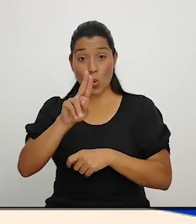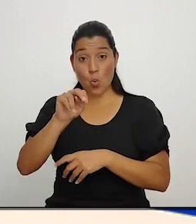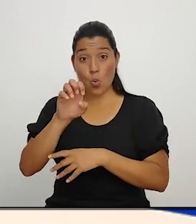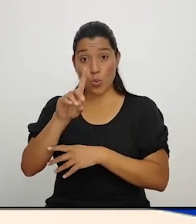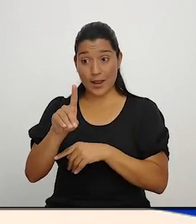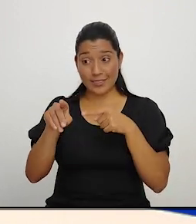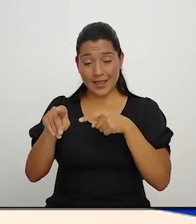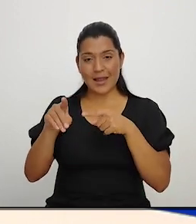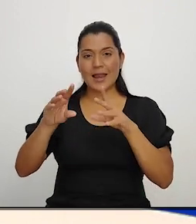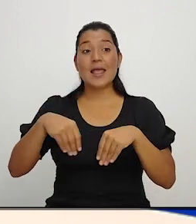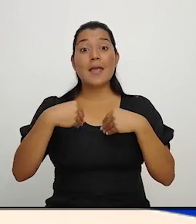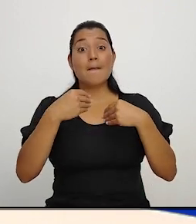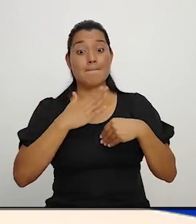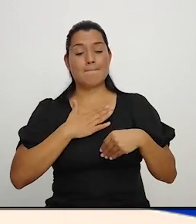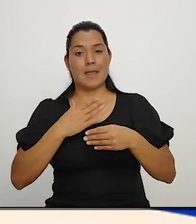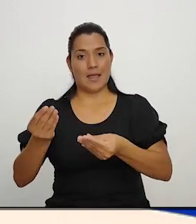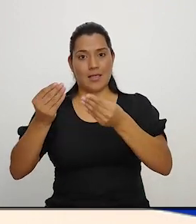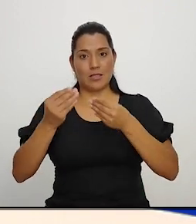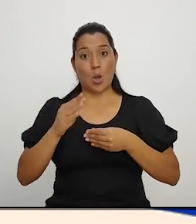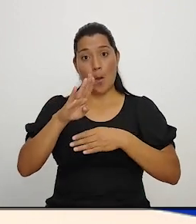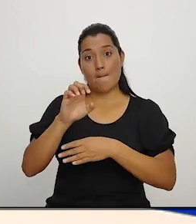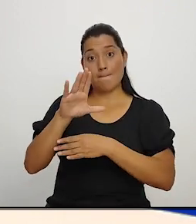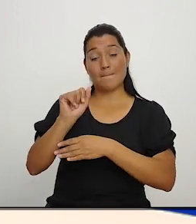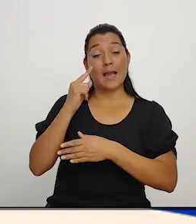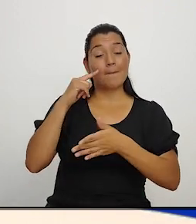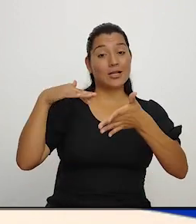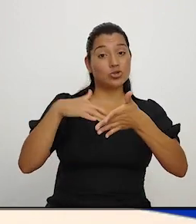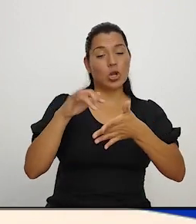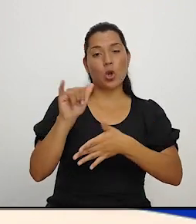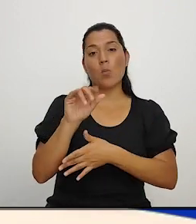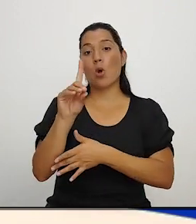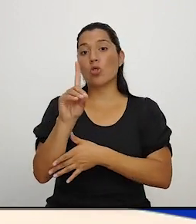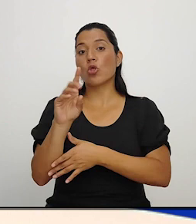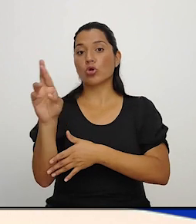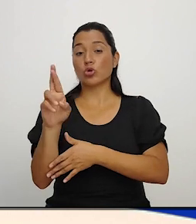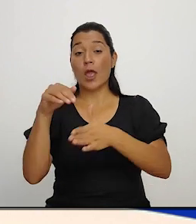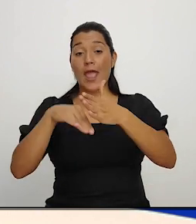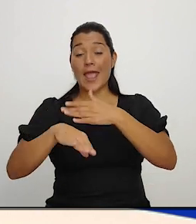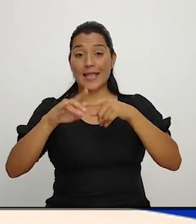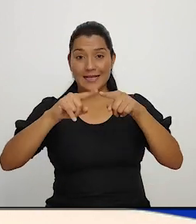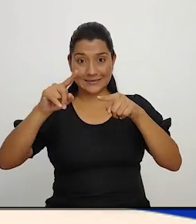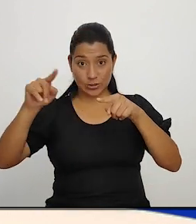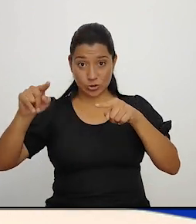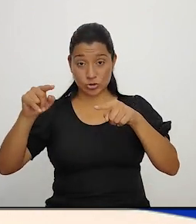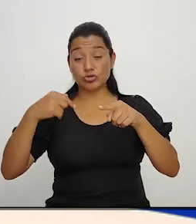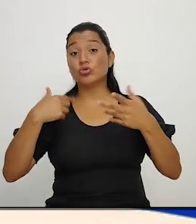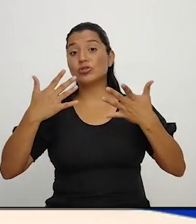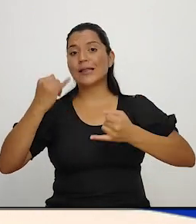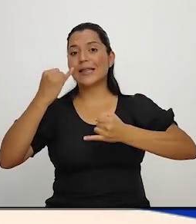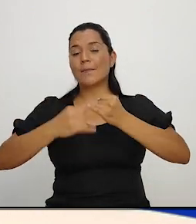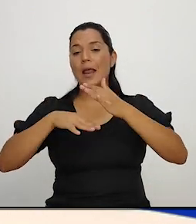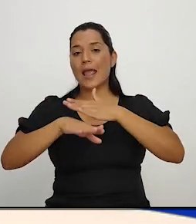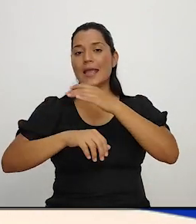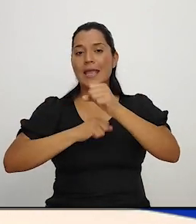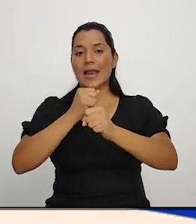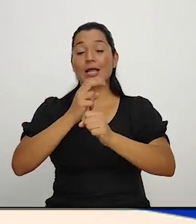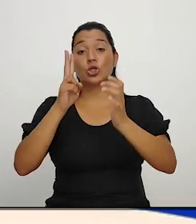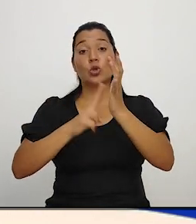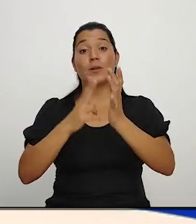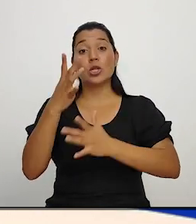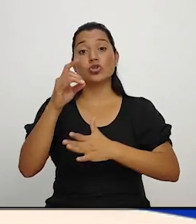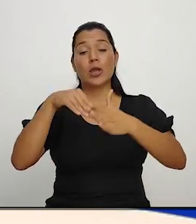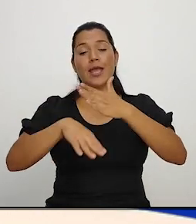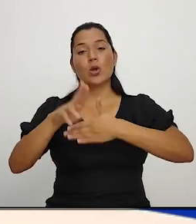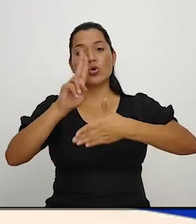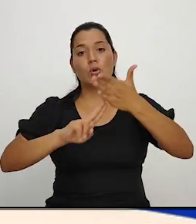me otorgó una beca para mis estudios doctorales En estadística finalizados en el 2 18 en la universidad de